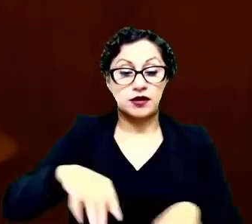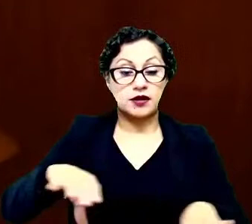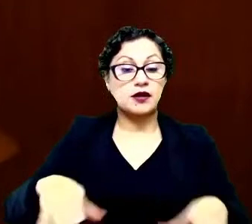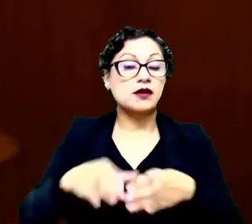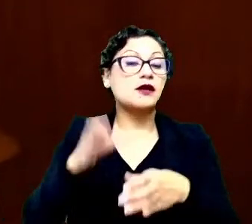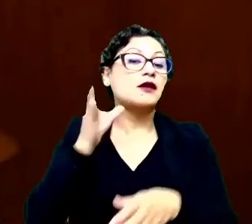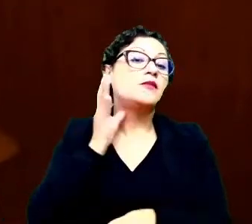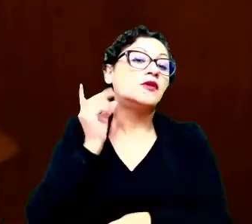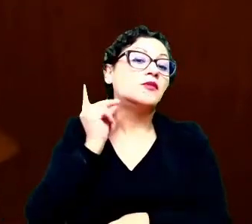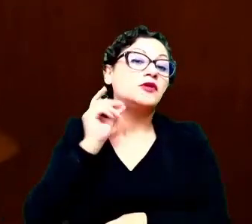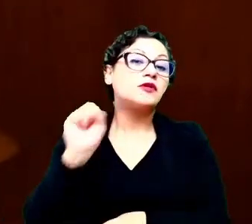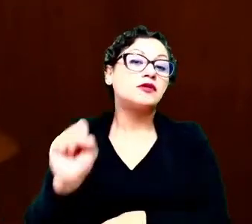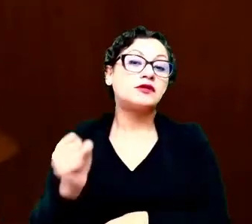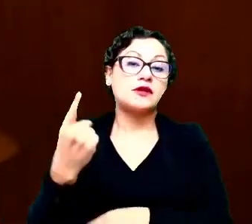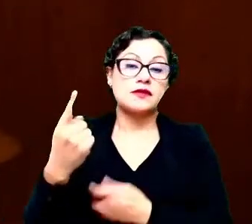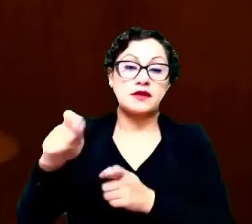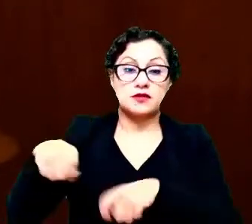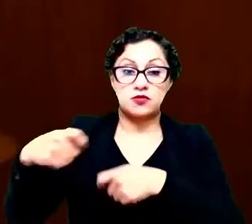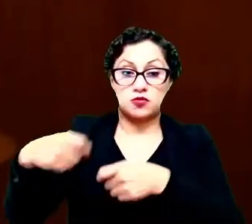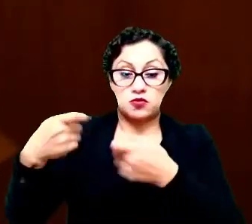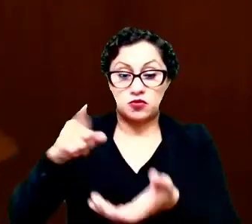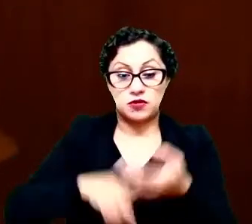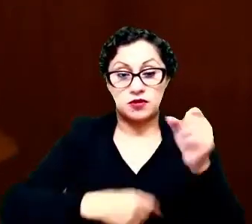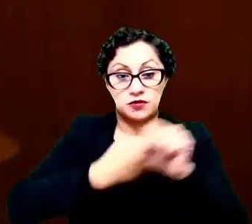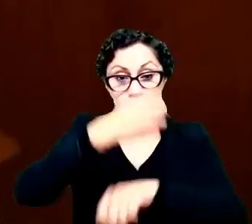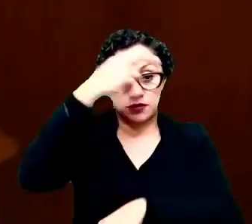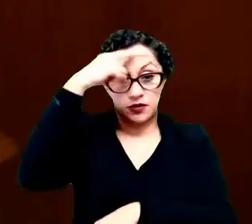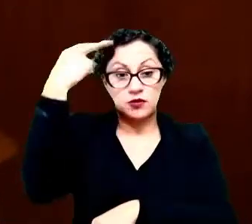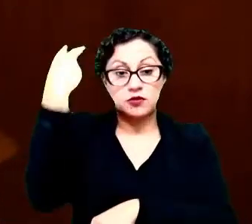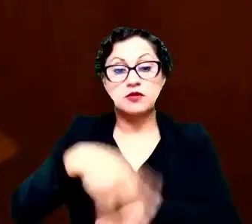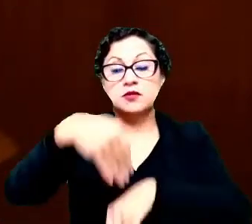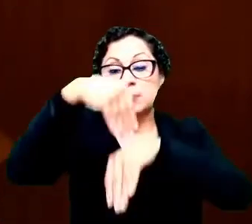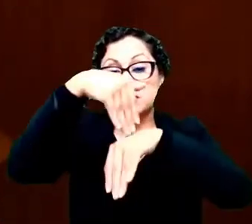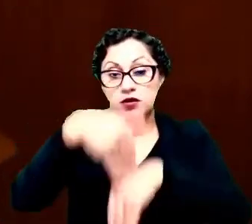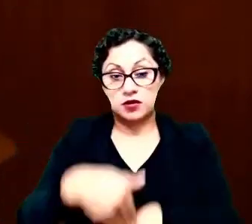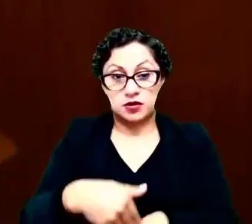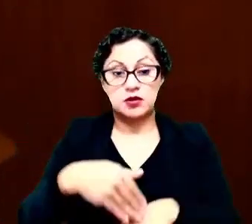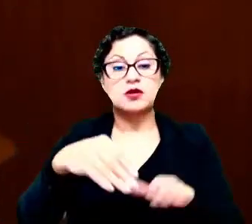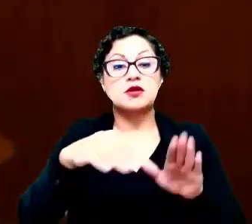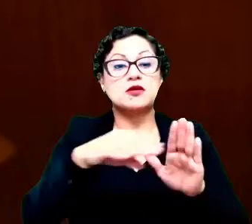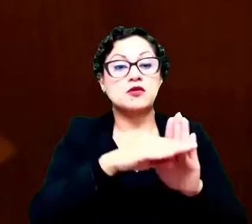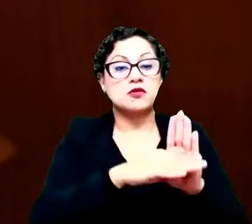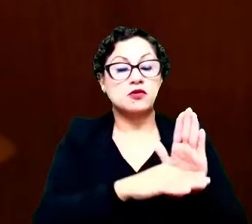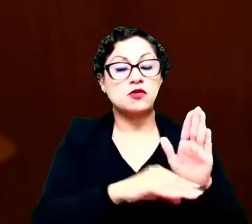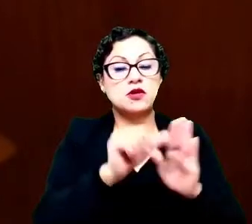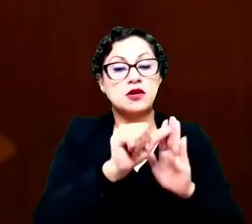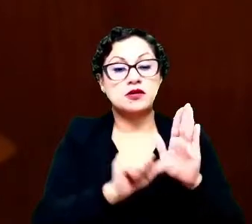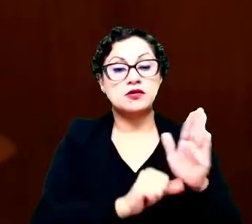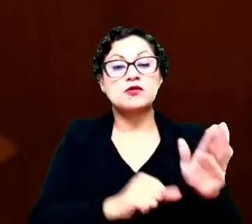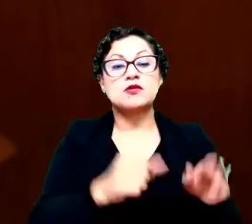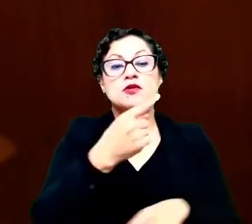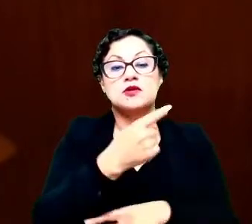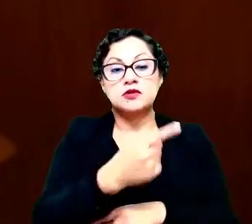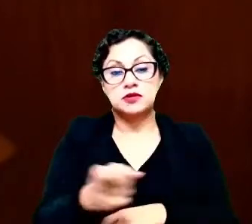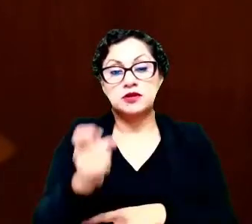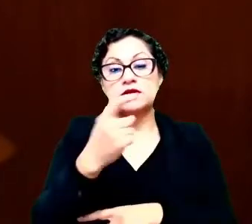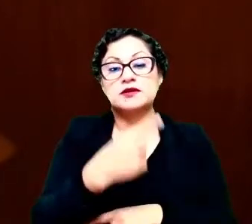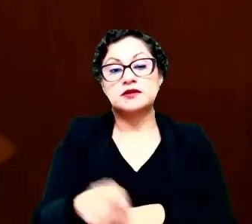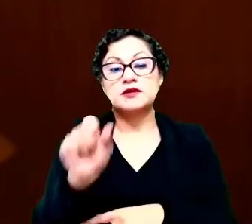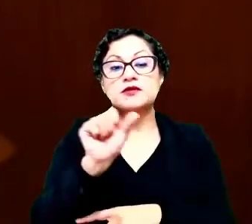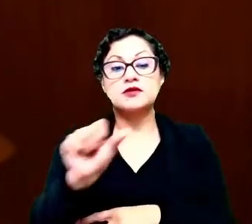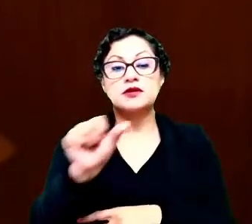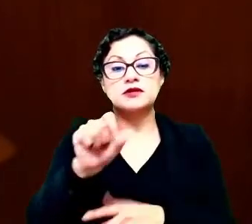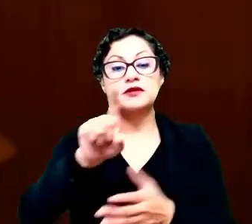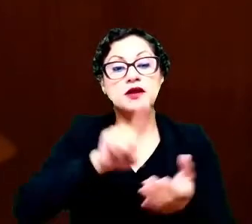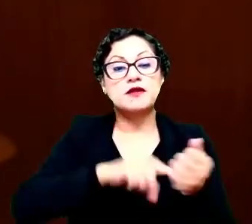del Estado de México y con fundamento en lo dispuesto en los artículos 6 y 116 de la Constitución